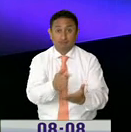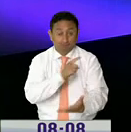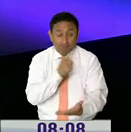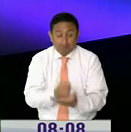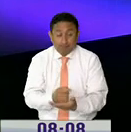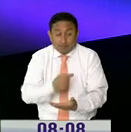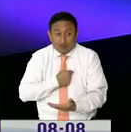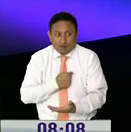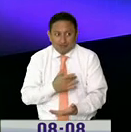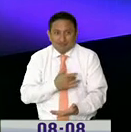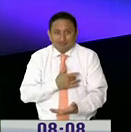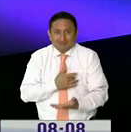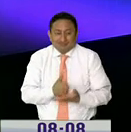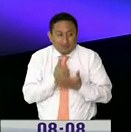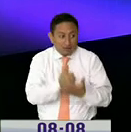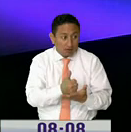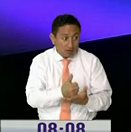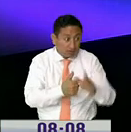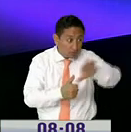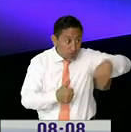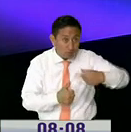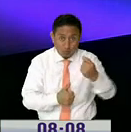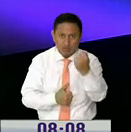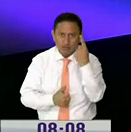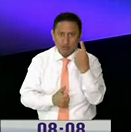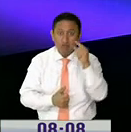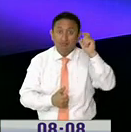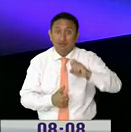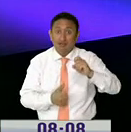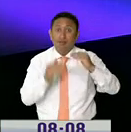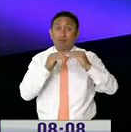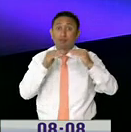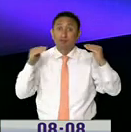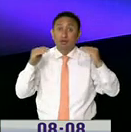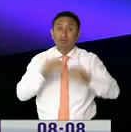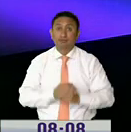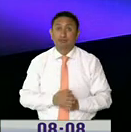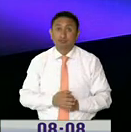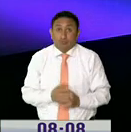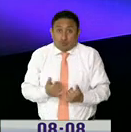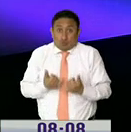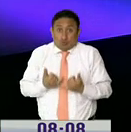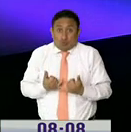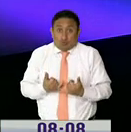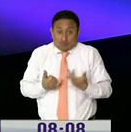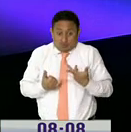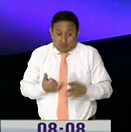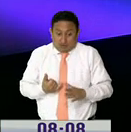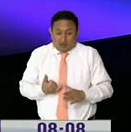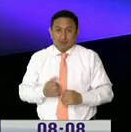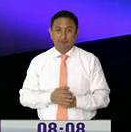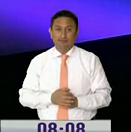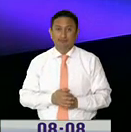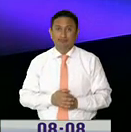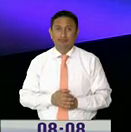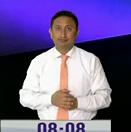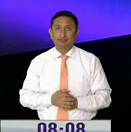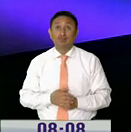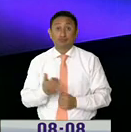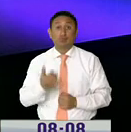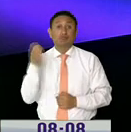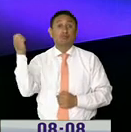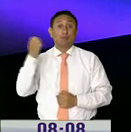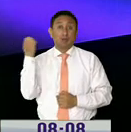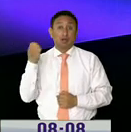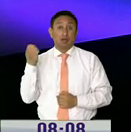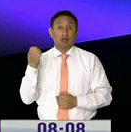no hay mayor satisfacción de que la sociedad entienda que debemos ser equilibrados ahora cuando existe una real